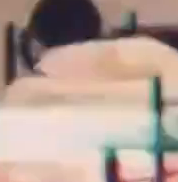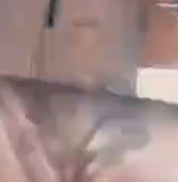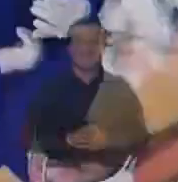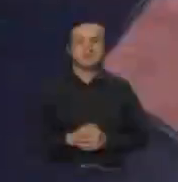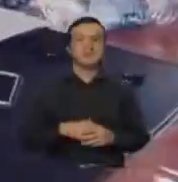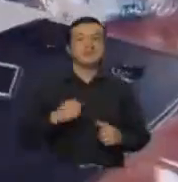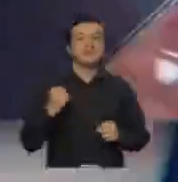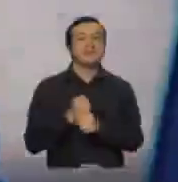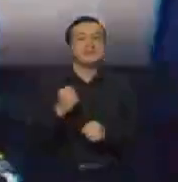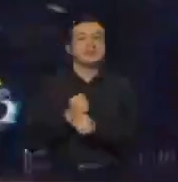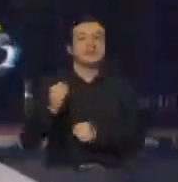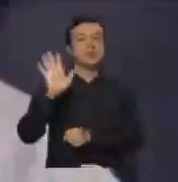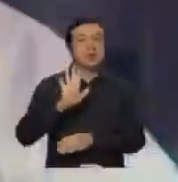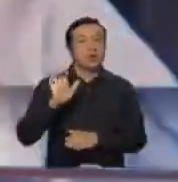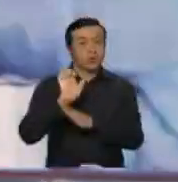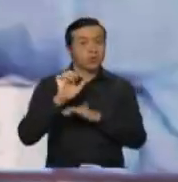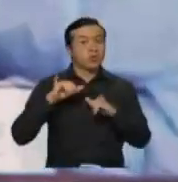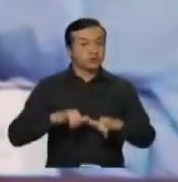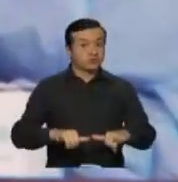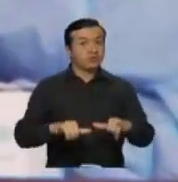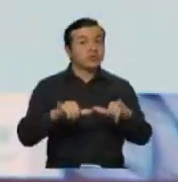El trabajo en el país continúa.